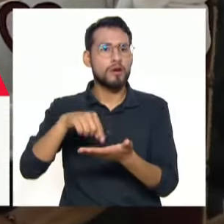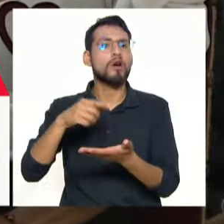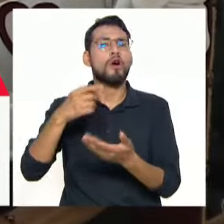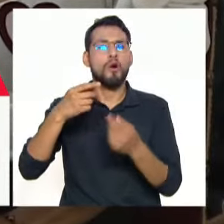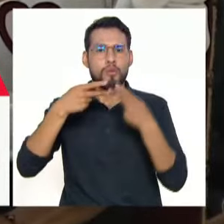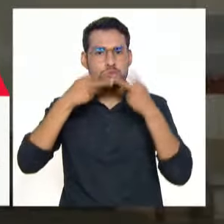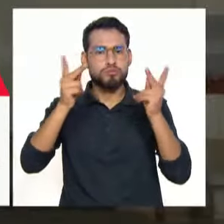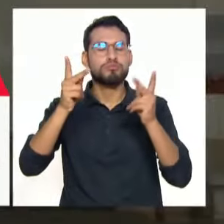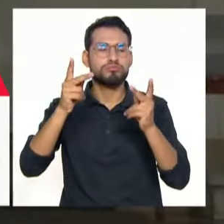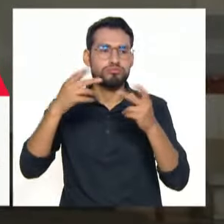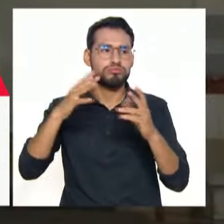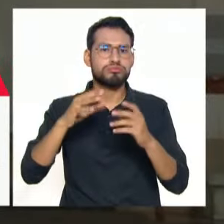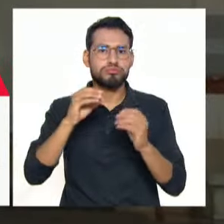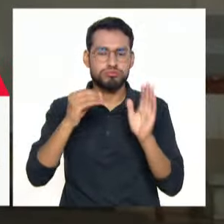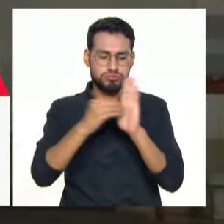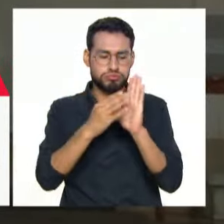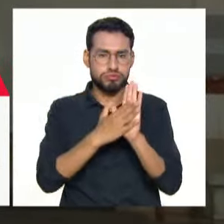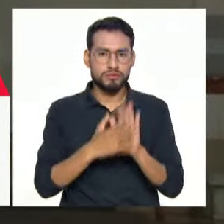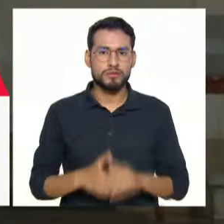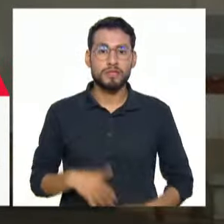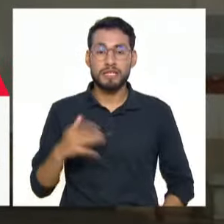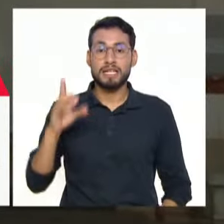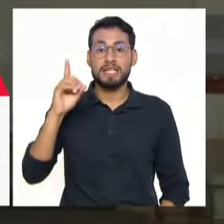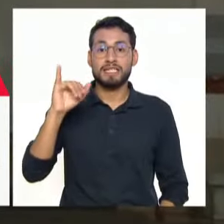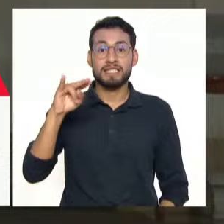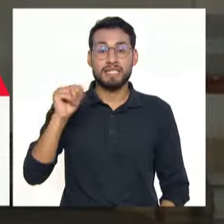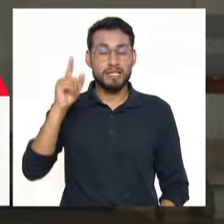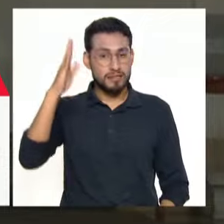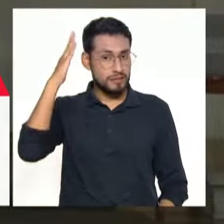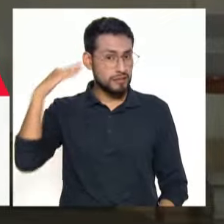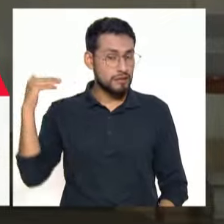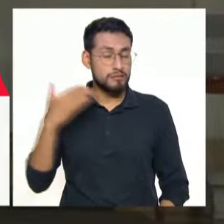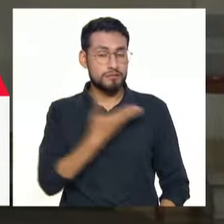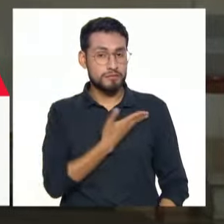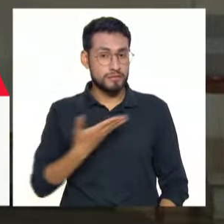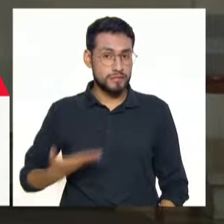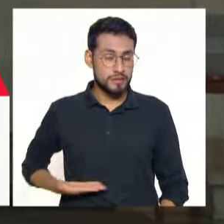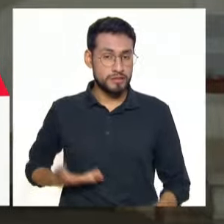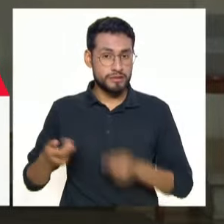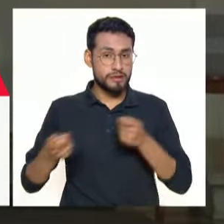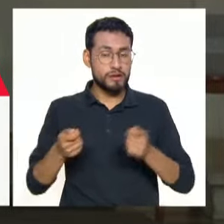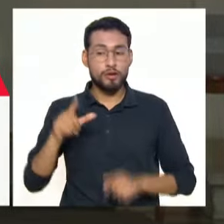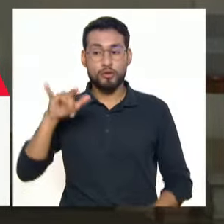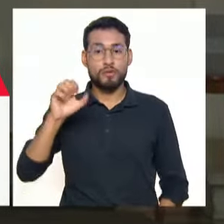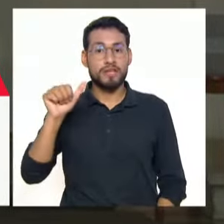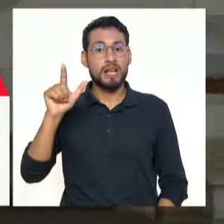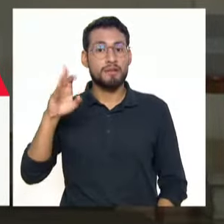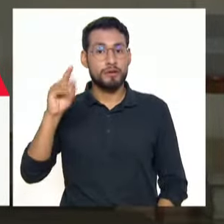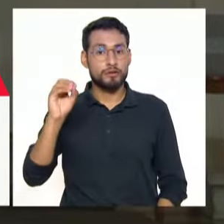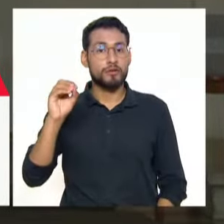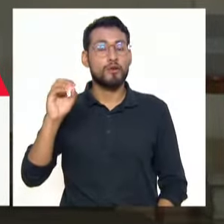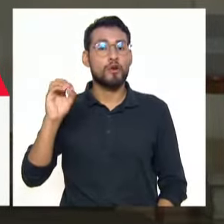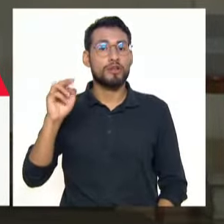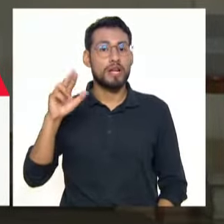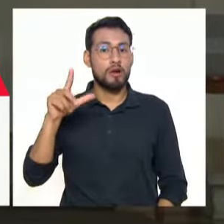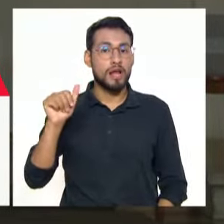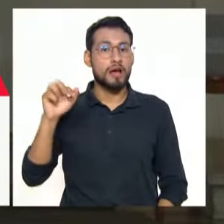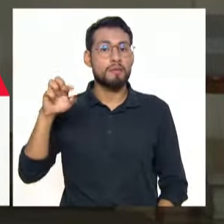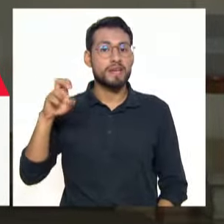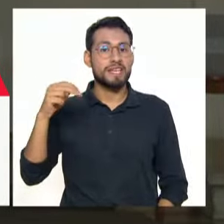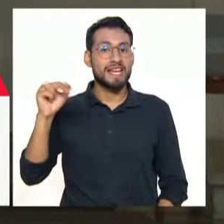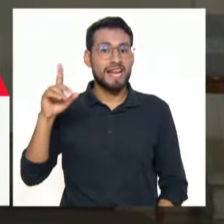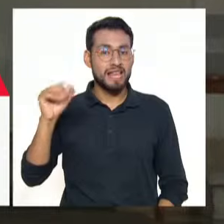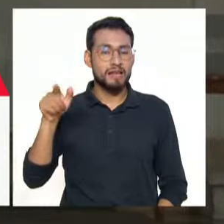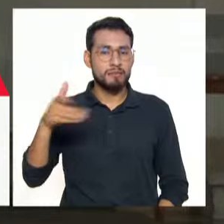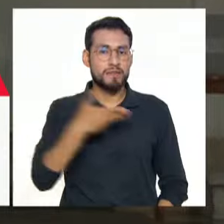publíquese. Dina Ercilia Boluarte Segarra, Presidenta de la República. Luis Alberto Tarola Peñaranda, Presidente del Consejo